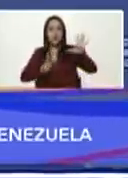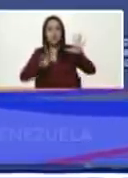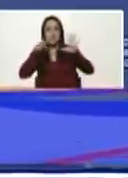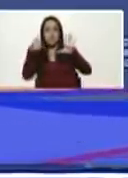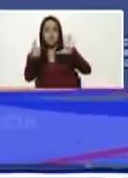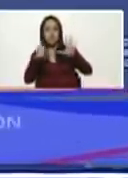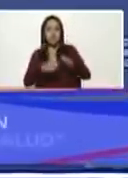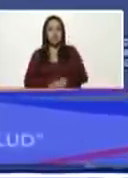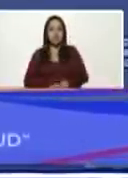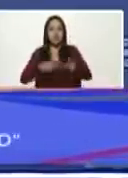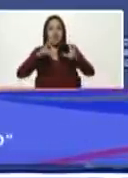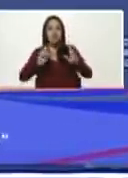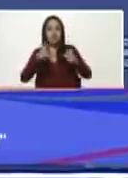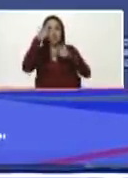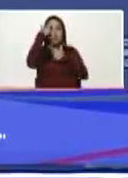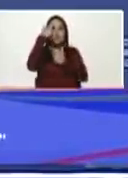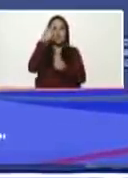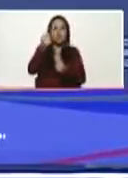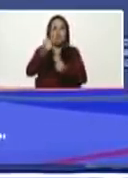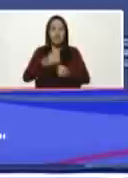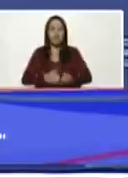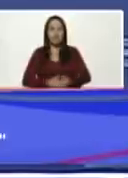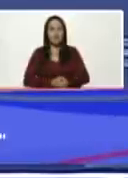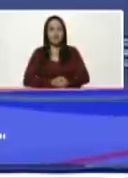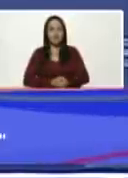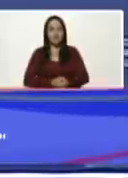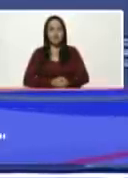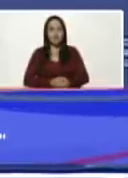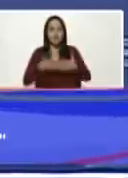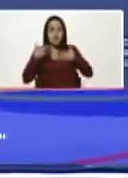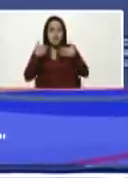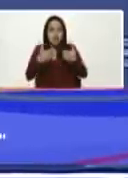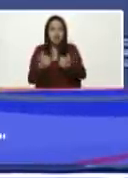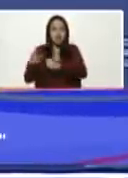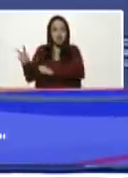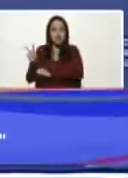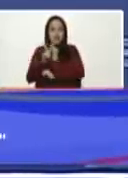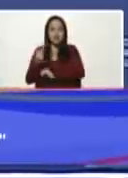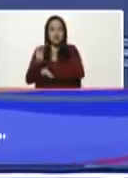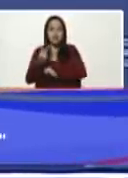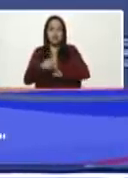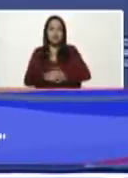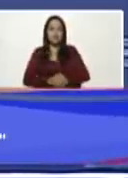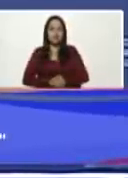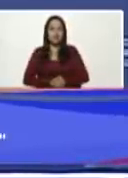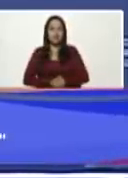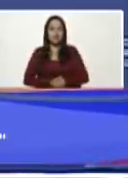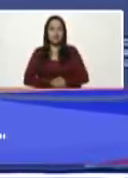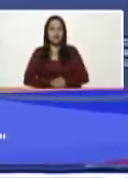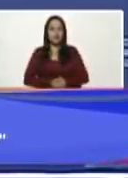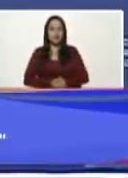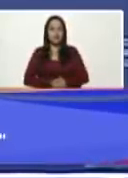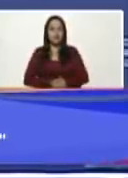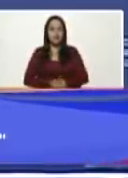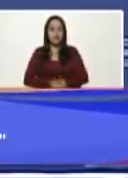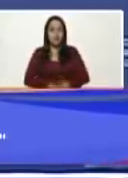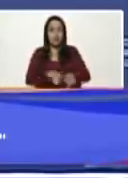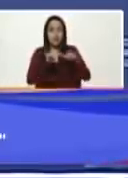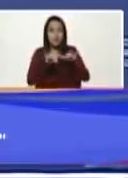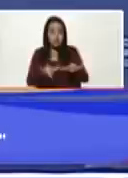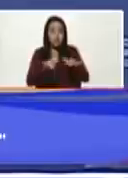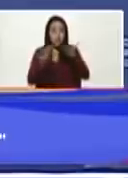3.276 nuevos profesionales de la salud venezolana, quien en su